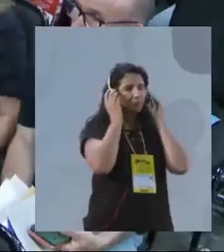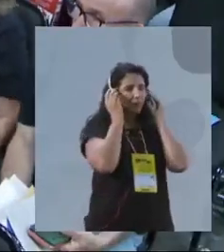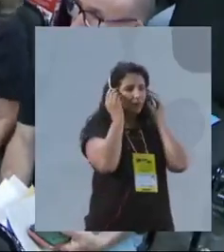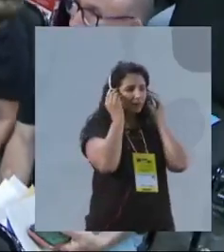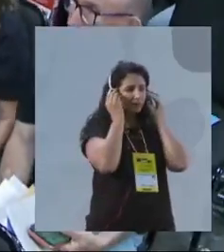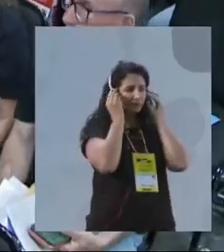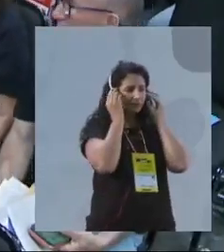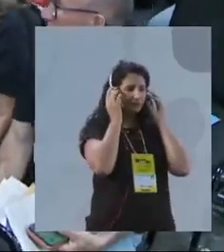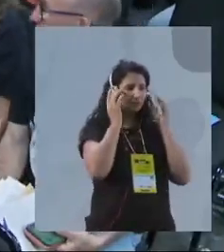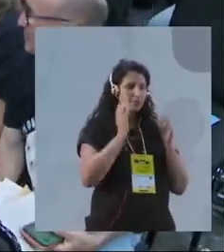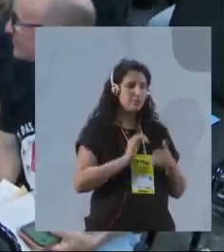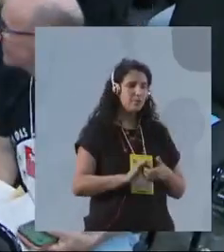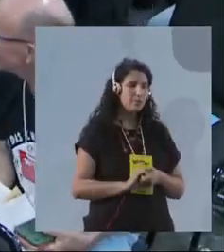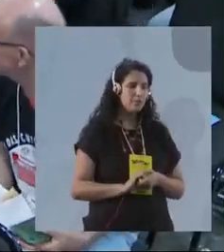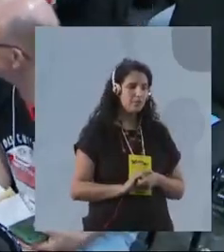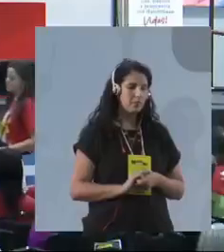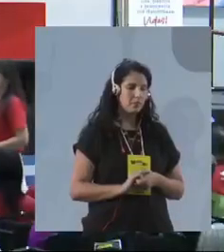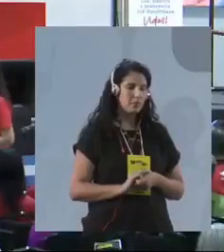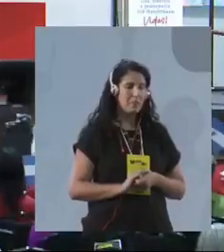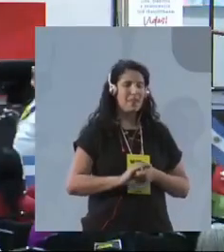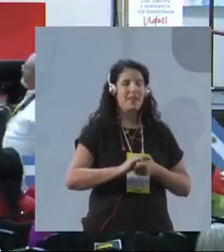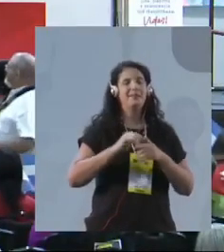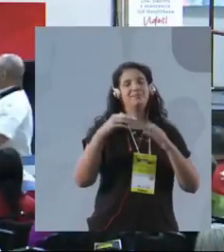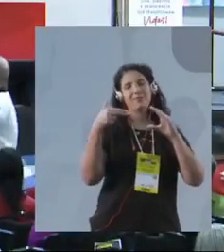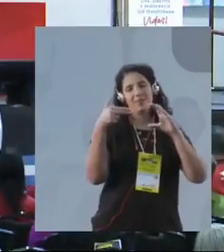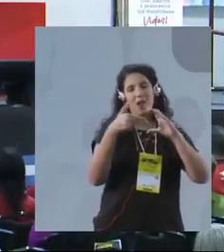de la CUT Brasil,